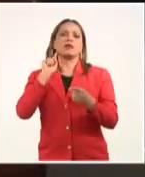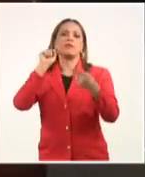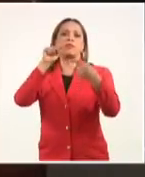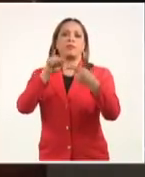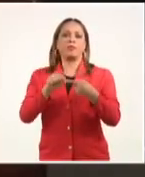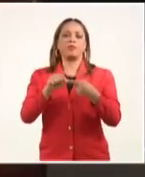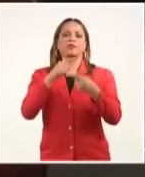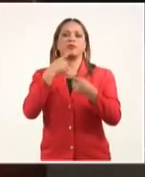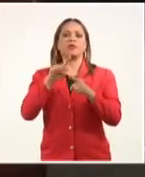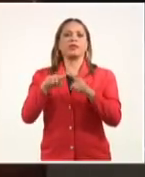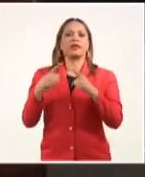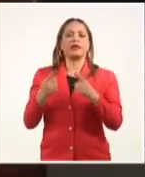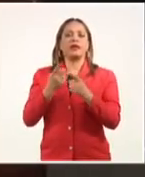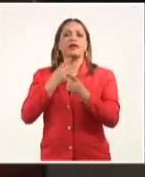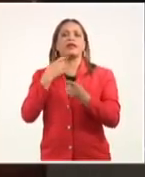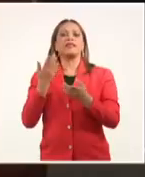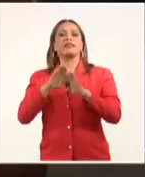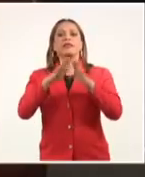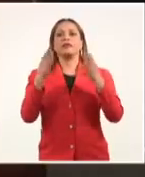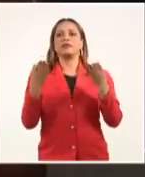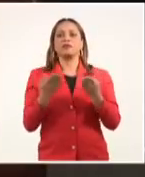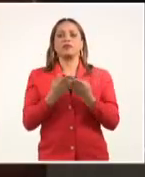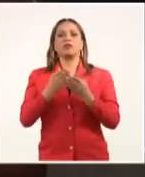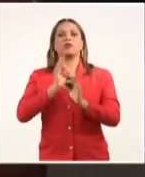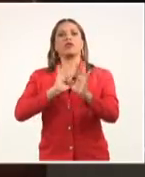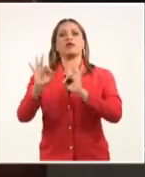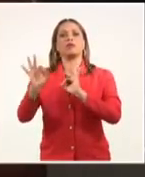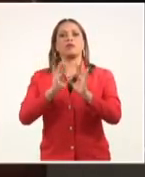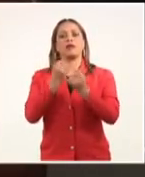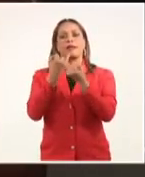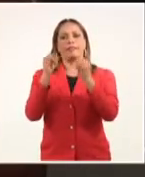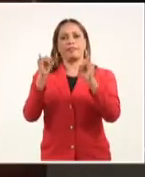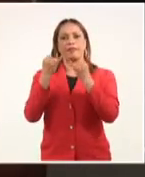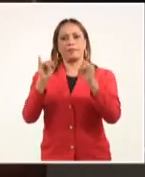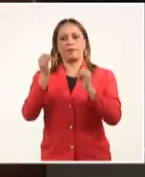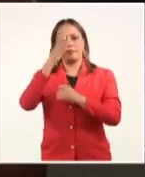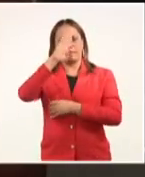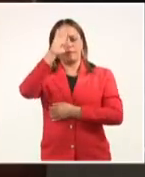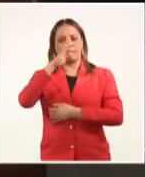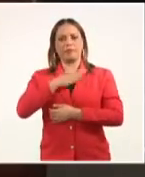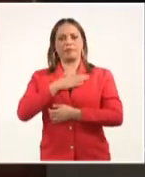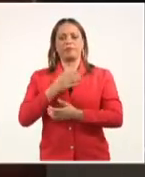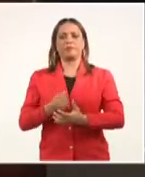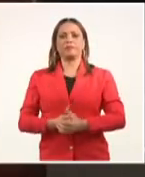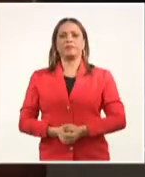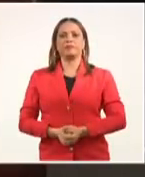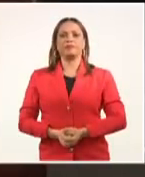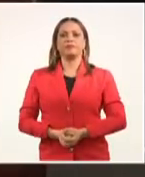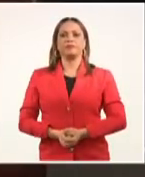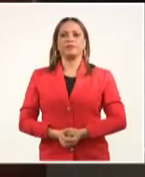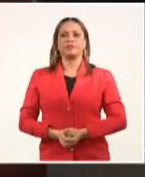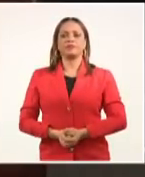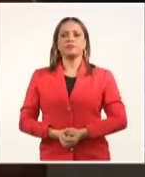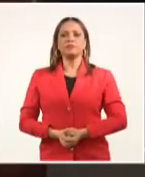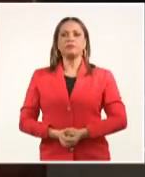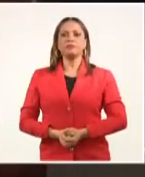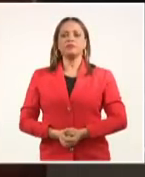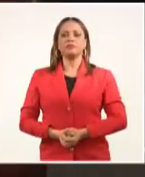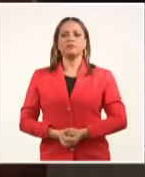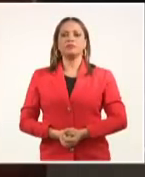de alcanzar y preservar la independencia de la patria. Nos